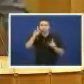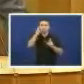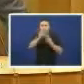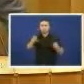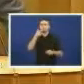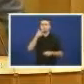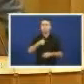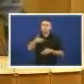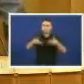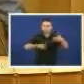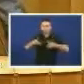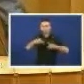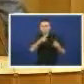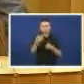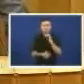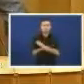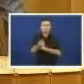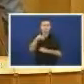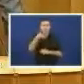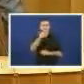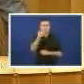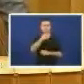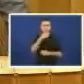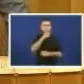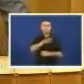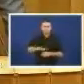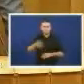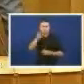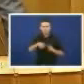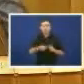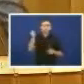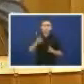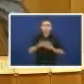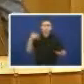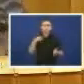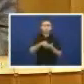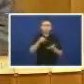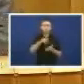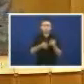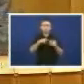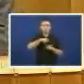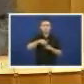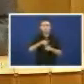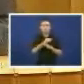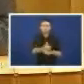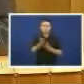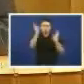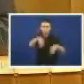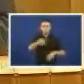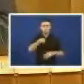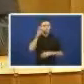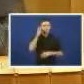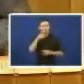hai que facer máis escolas infantis. Hai que facer máis escolas e facelas máis rápido porque non chegan as prazas. Escoito cando